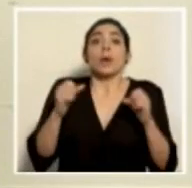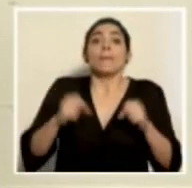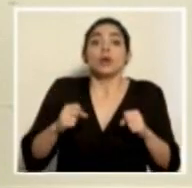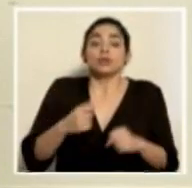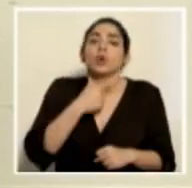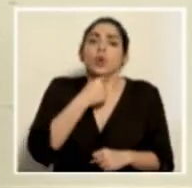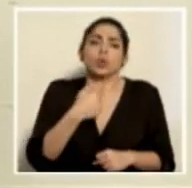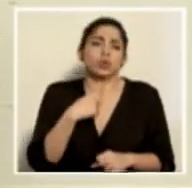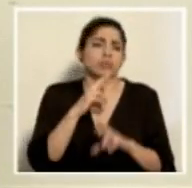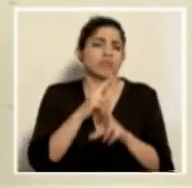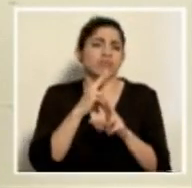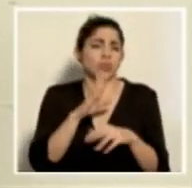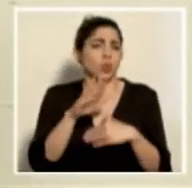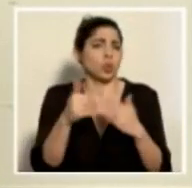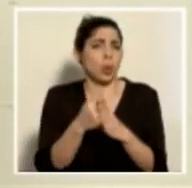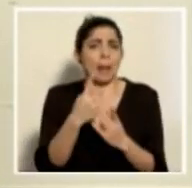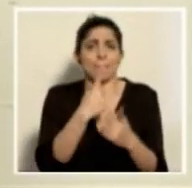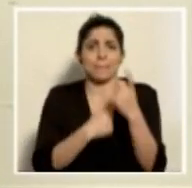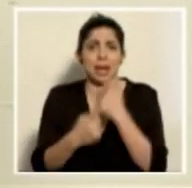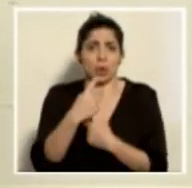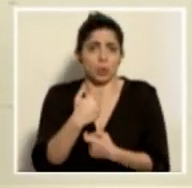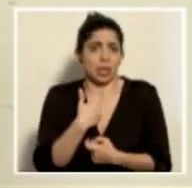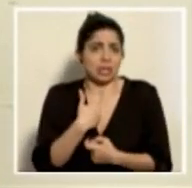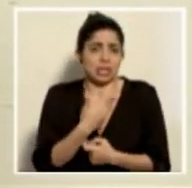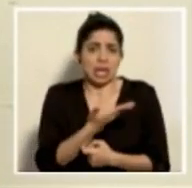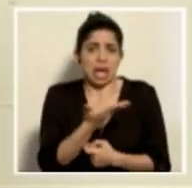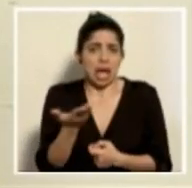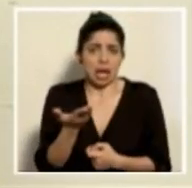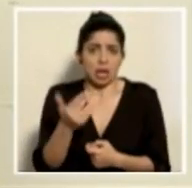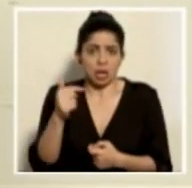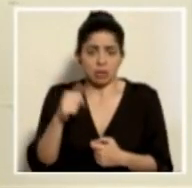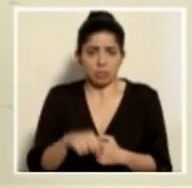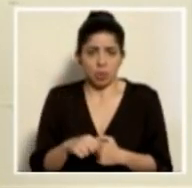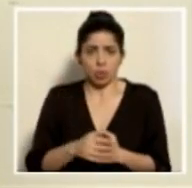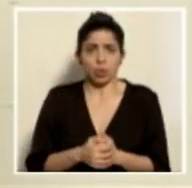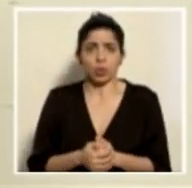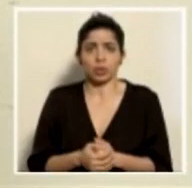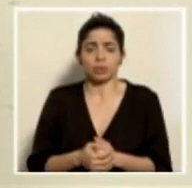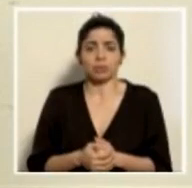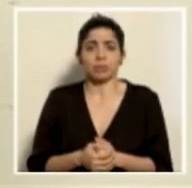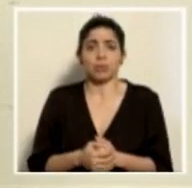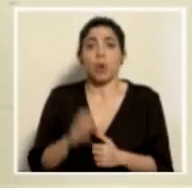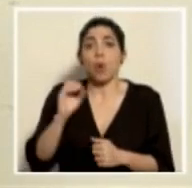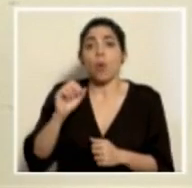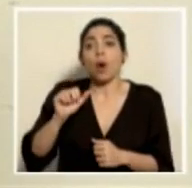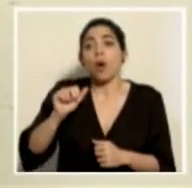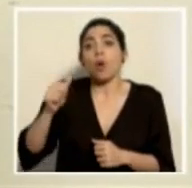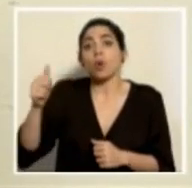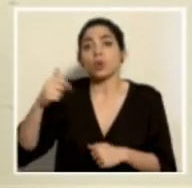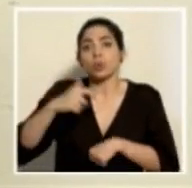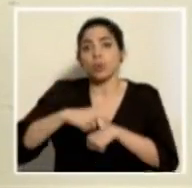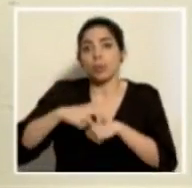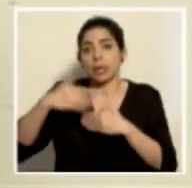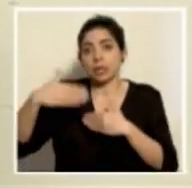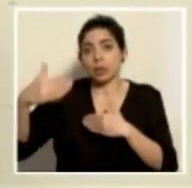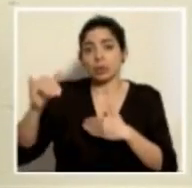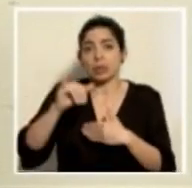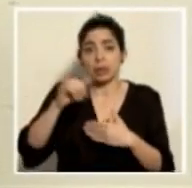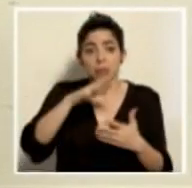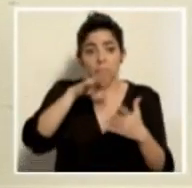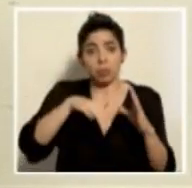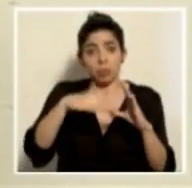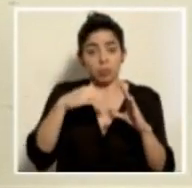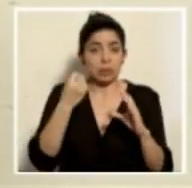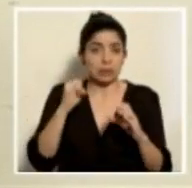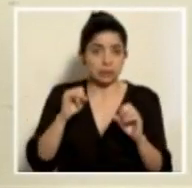gusto responderé todas las preguntas que me tengan a bien plantear el día de hoy, o en otros espacios también por escrito si es